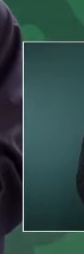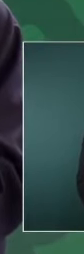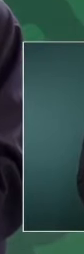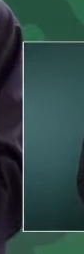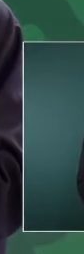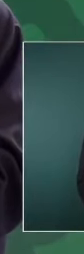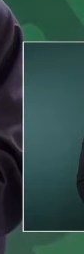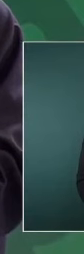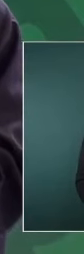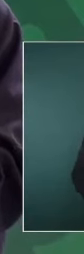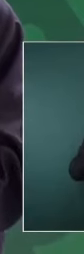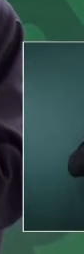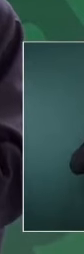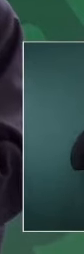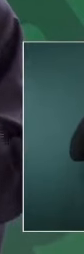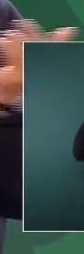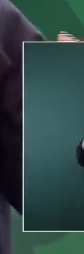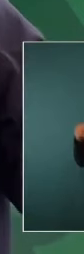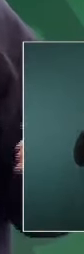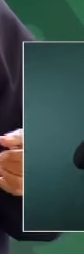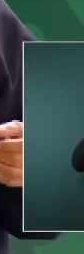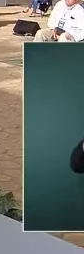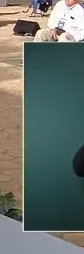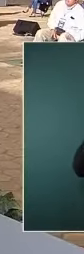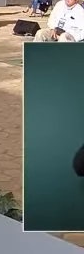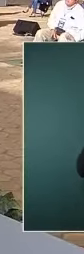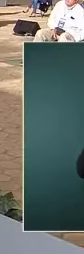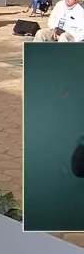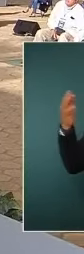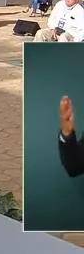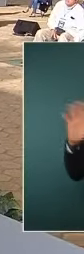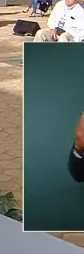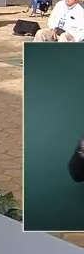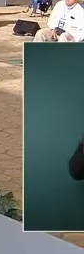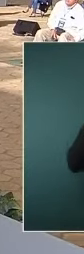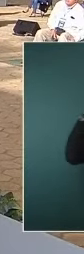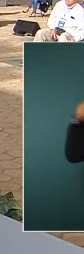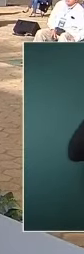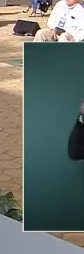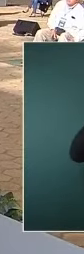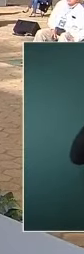Yo ya sabía ya lo habían denunciado, hasta